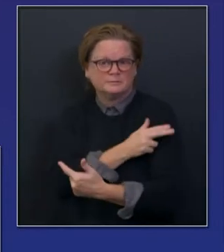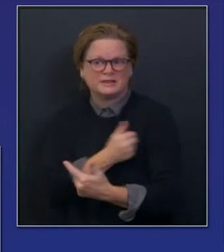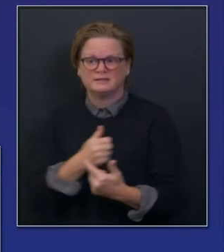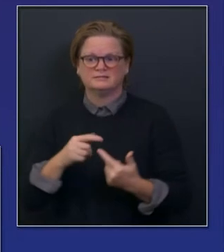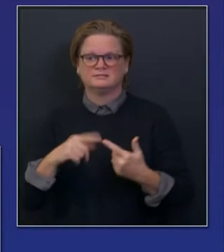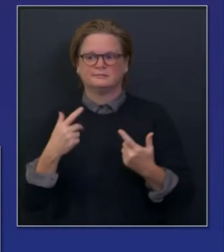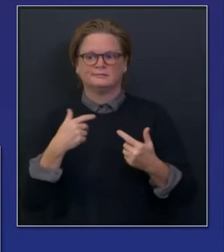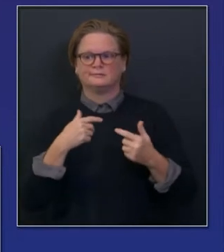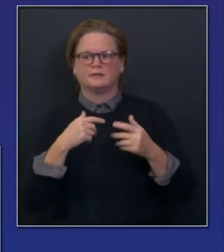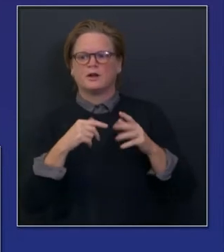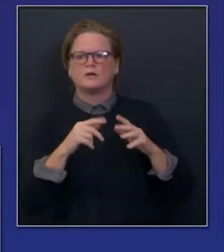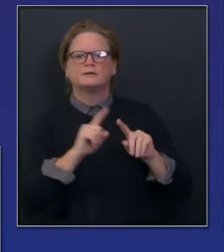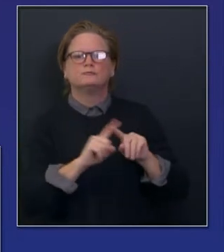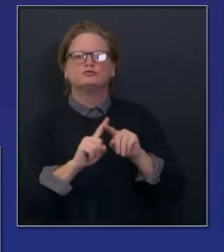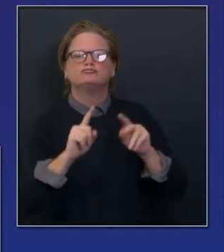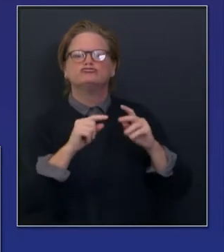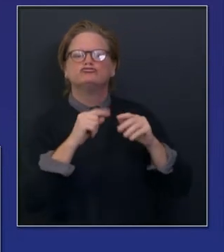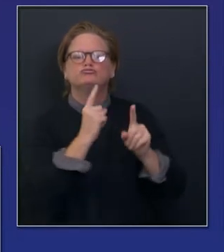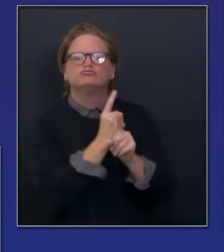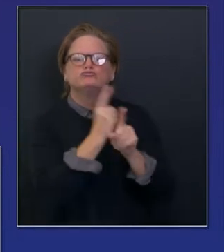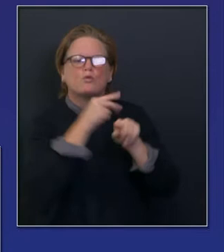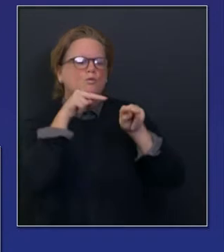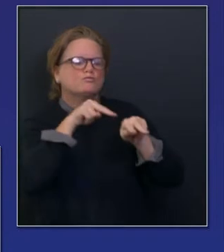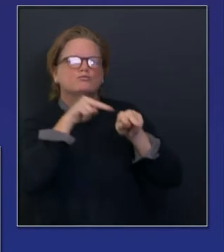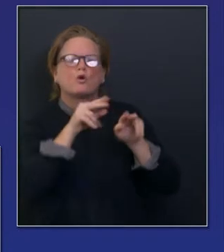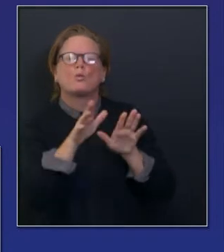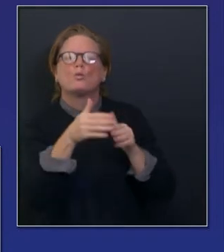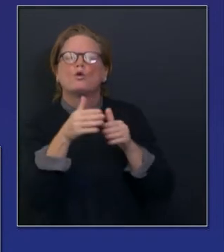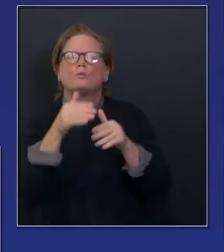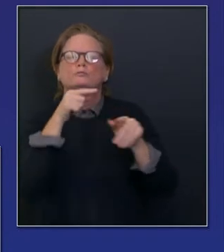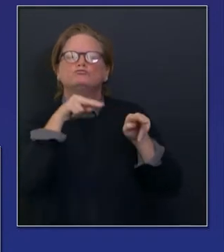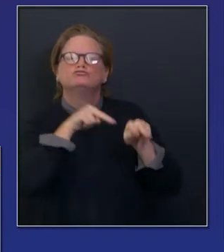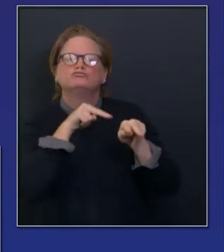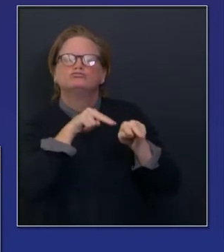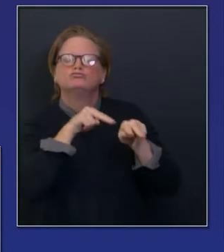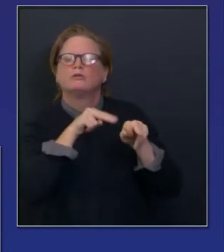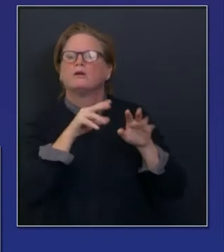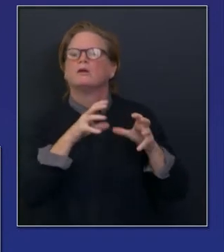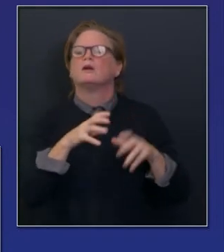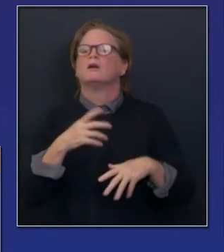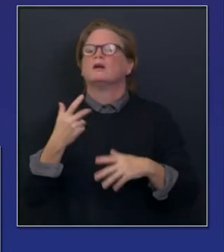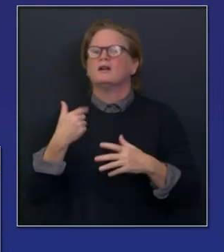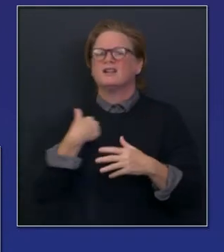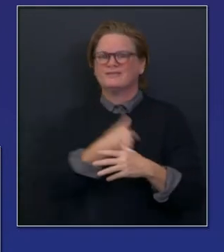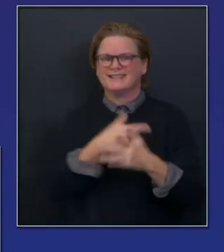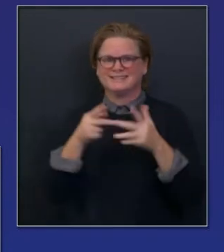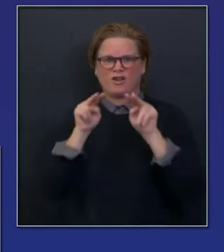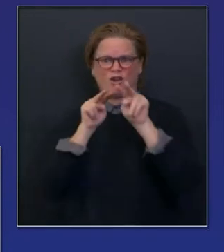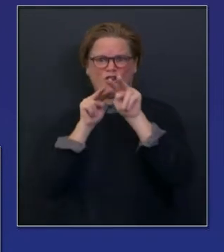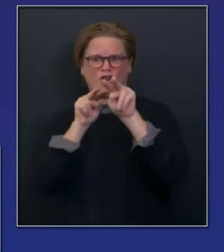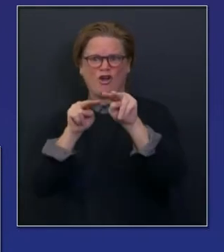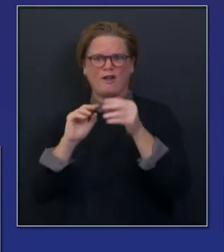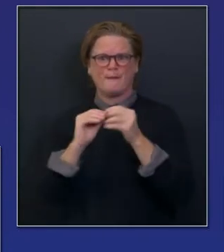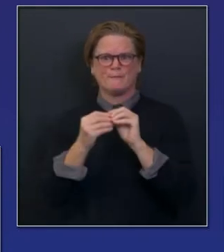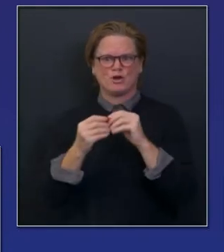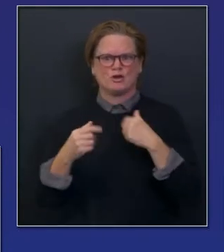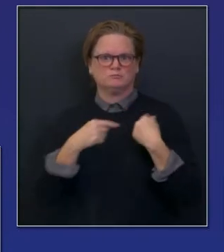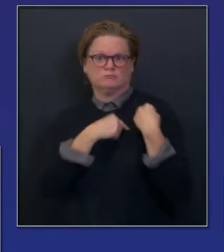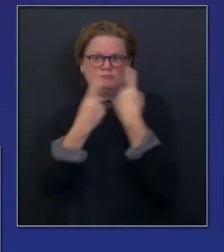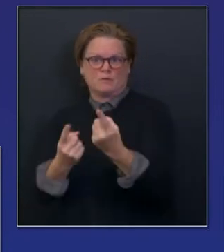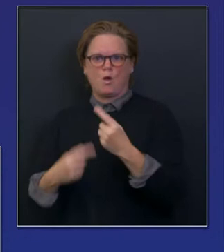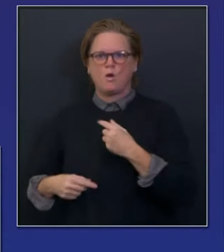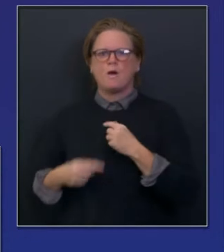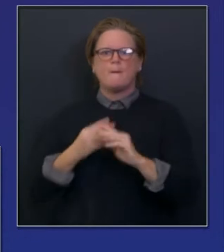médicos de emergencia, unidades quirúrgicas. Estas son las razones de enfermero a paciente. Con